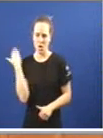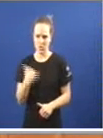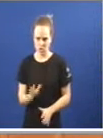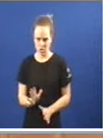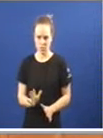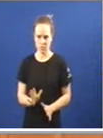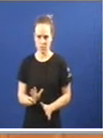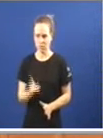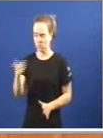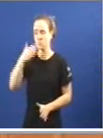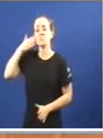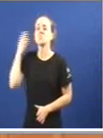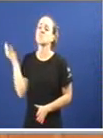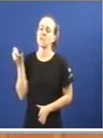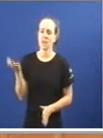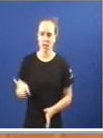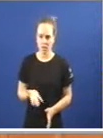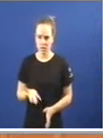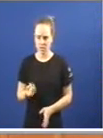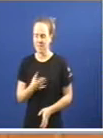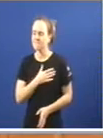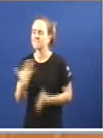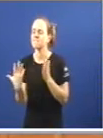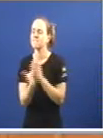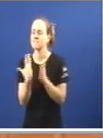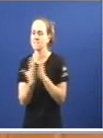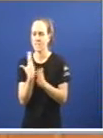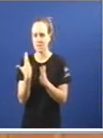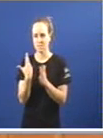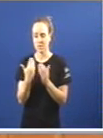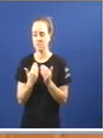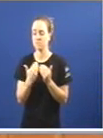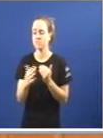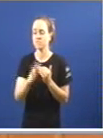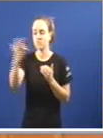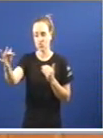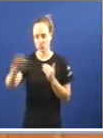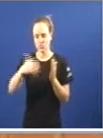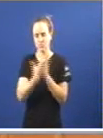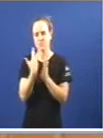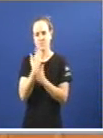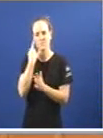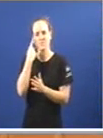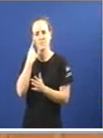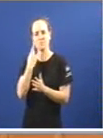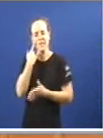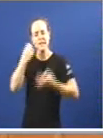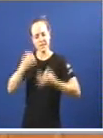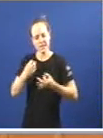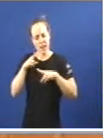qué presumes y me gustaría por favor que nos explicas si de verdad vamos a hacer algún tipo de investigación